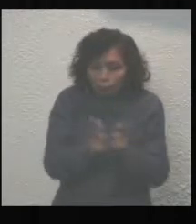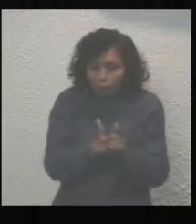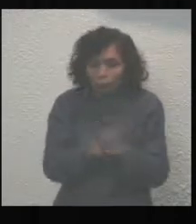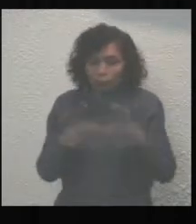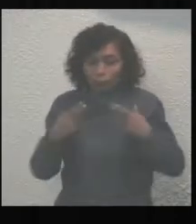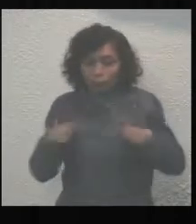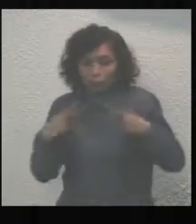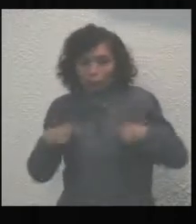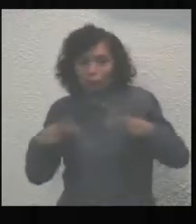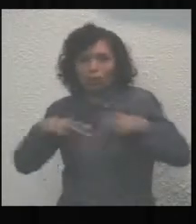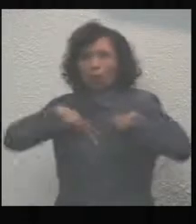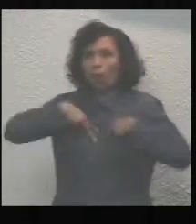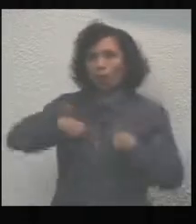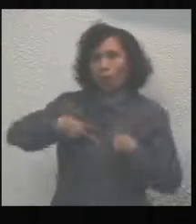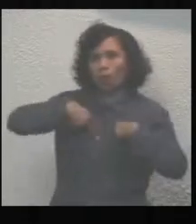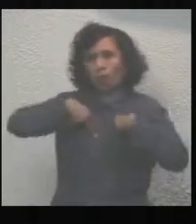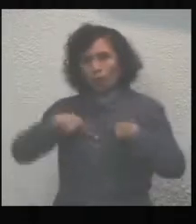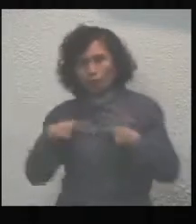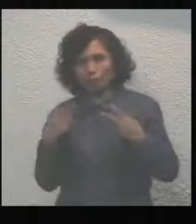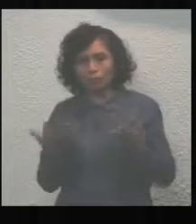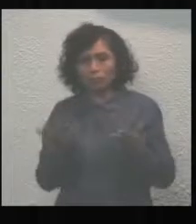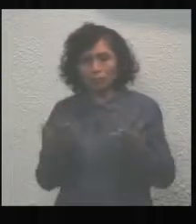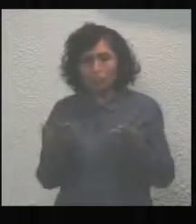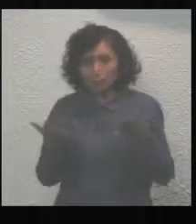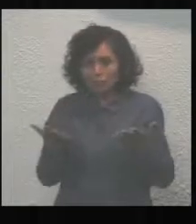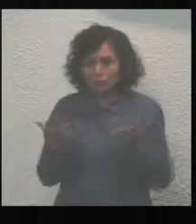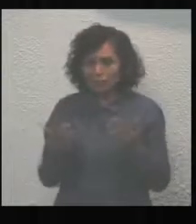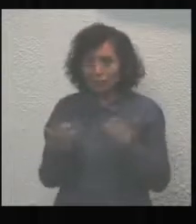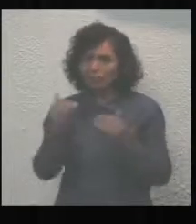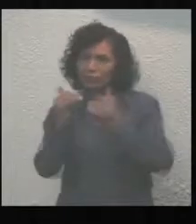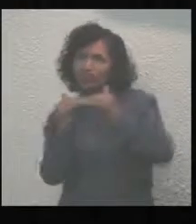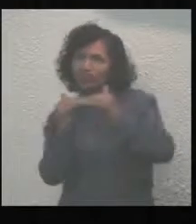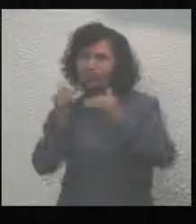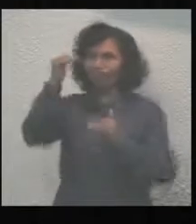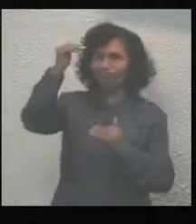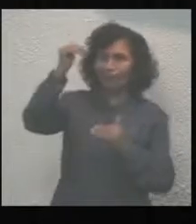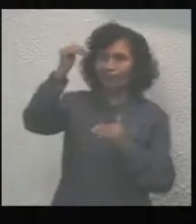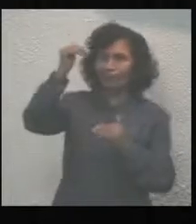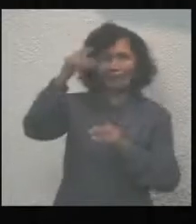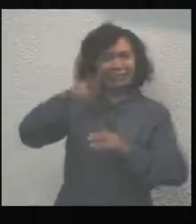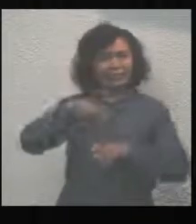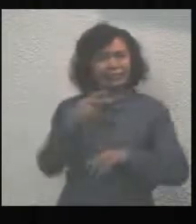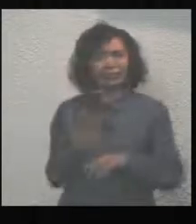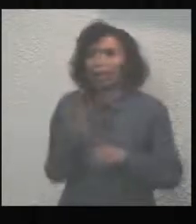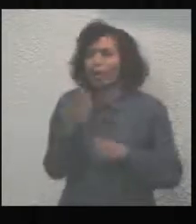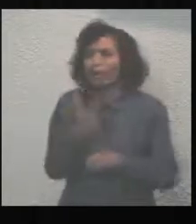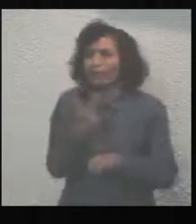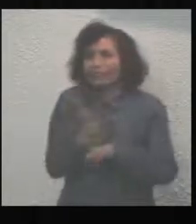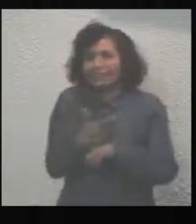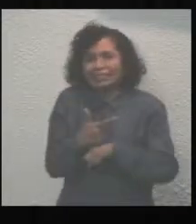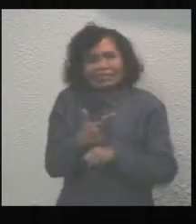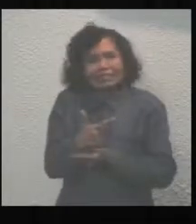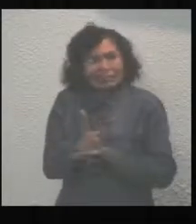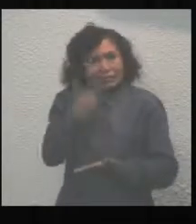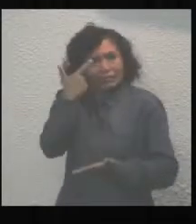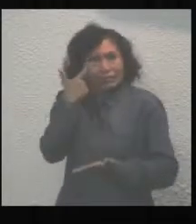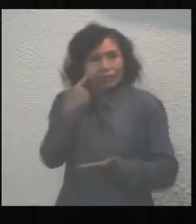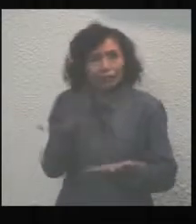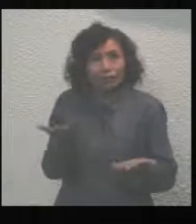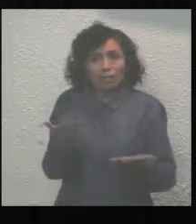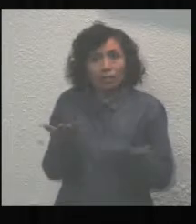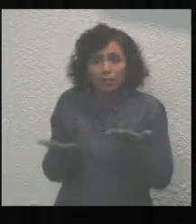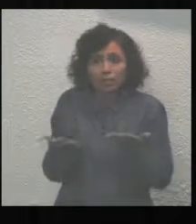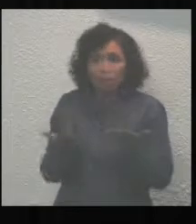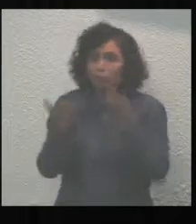vulnerables de nuestra sociedad la brecha de desigualdades ofende a la dignidad de las personas que las padecen y altera